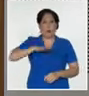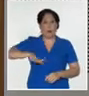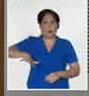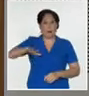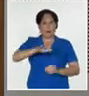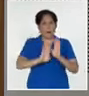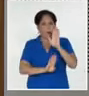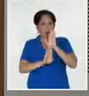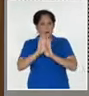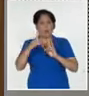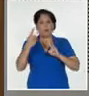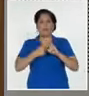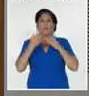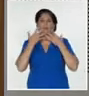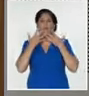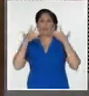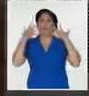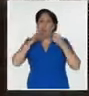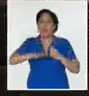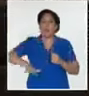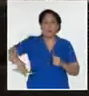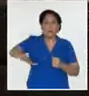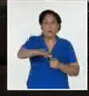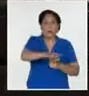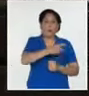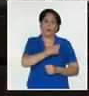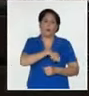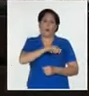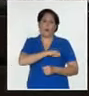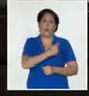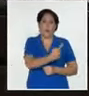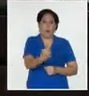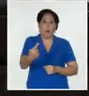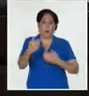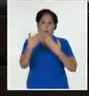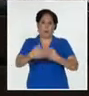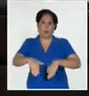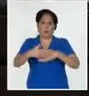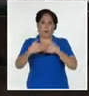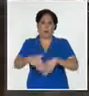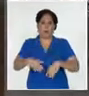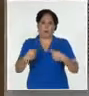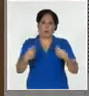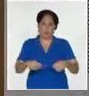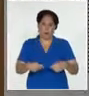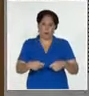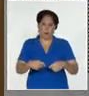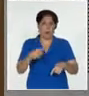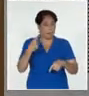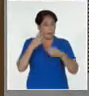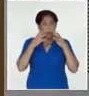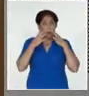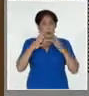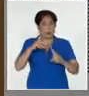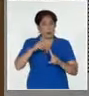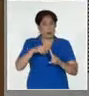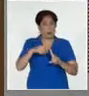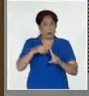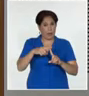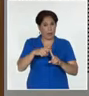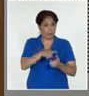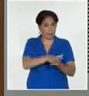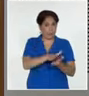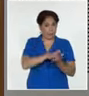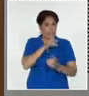la felicidad de toda la población en cada una de nuestras cuadras. Entre otras importantes tareas acometidas por los